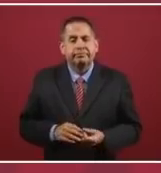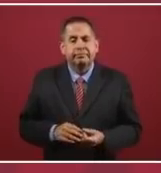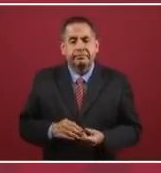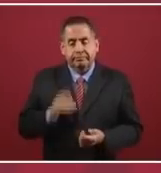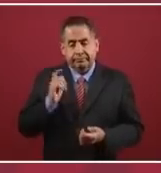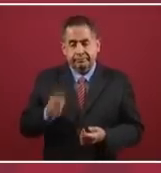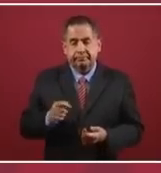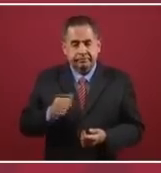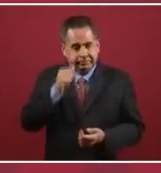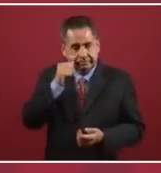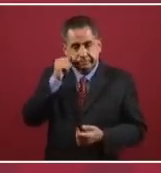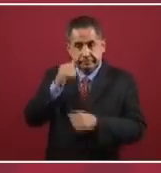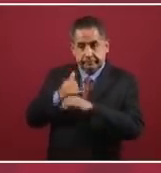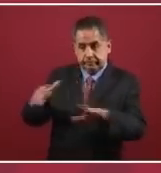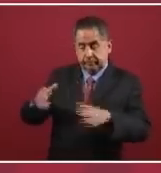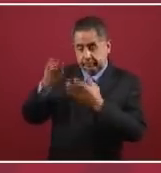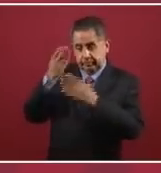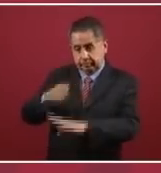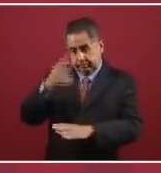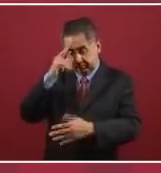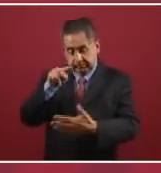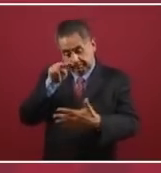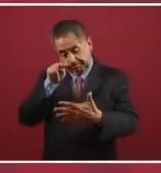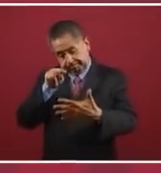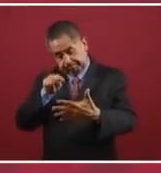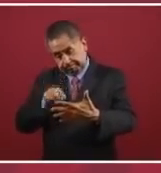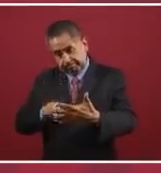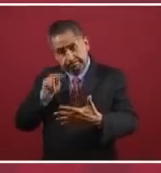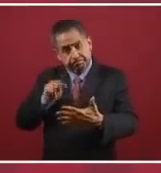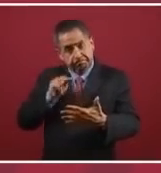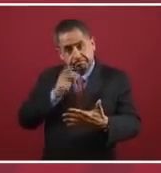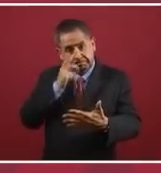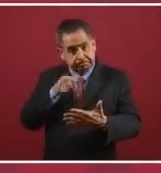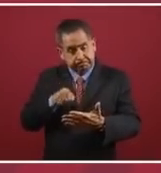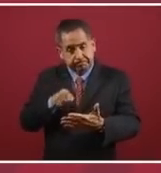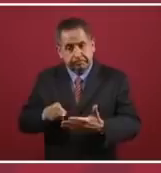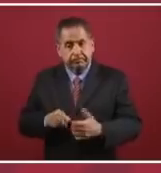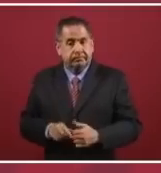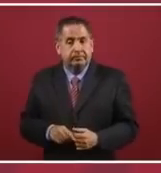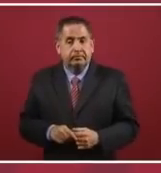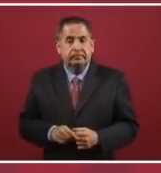Ayer vi el informe del Banco de México y